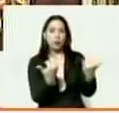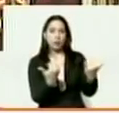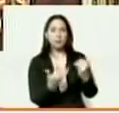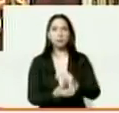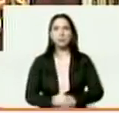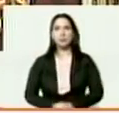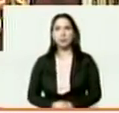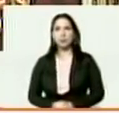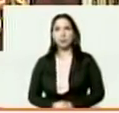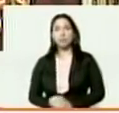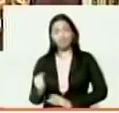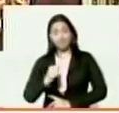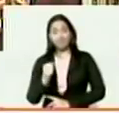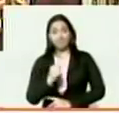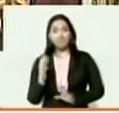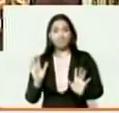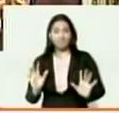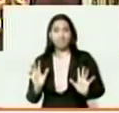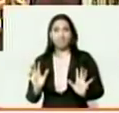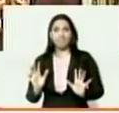Sí es cierto que